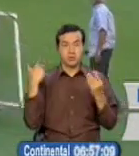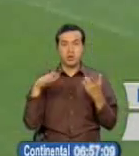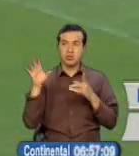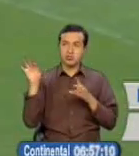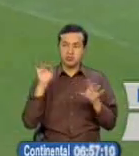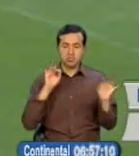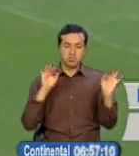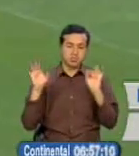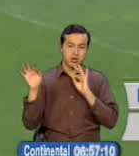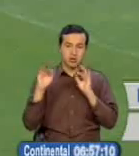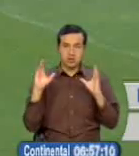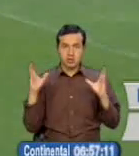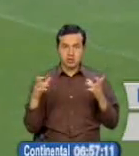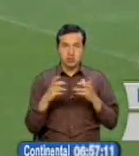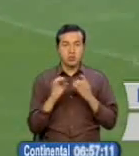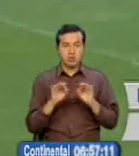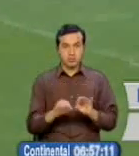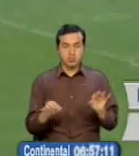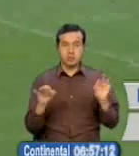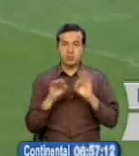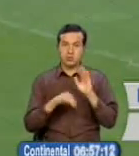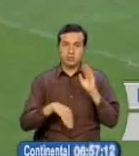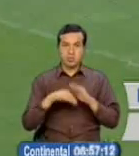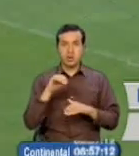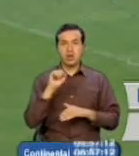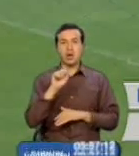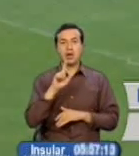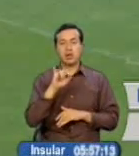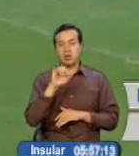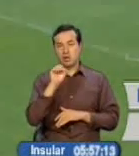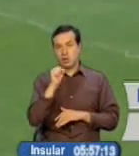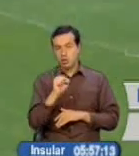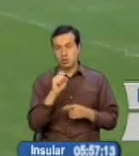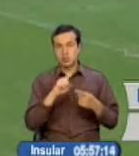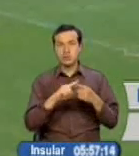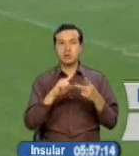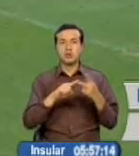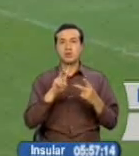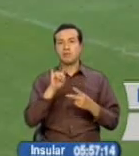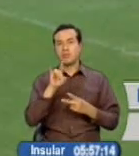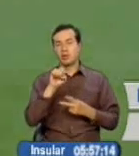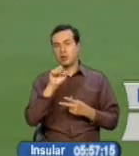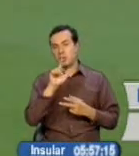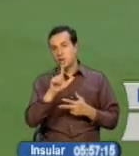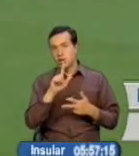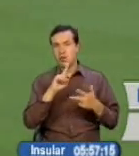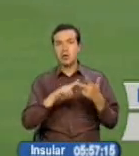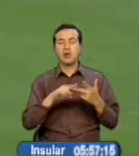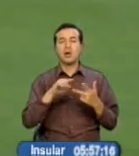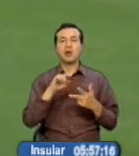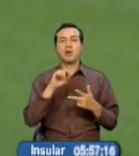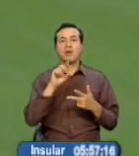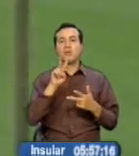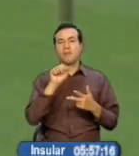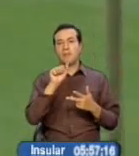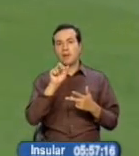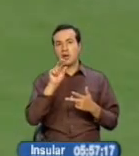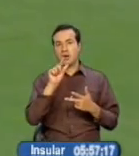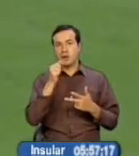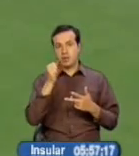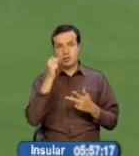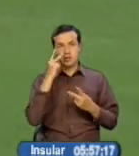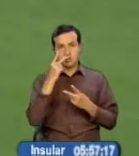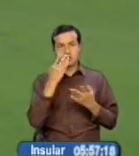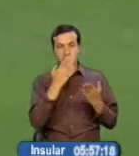juntando los más importantes, ¿no? Alexis Sánchez, Arturo Vidal, Eduardo Vargas, Jan Bosellur, que lo vemos en pantalla